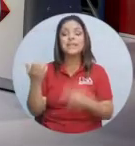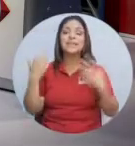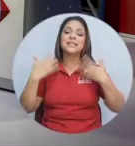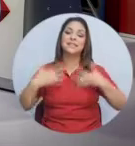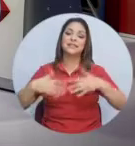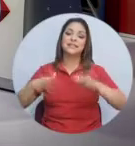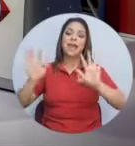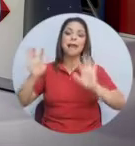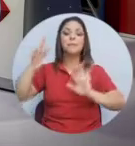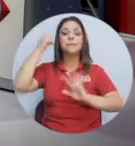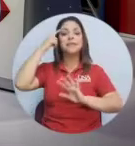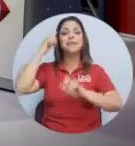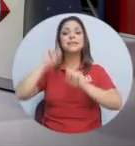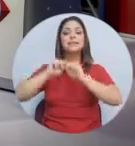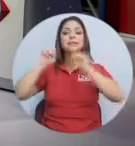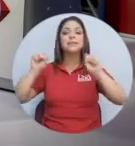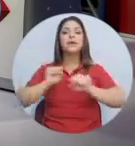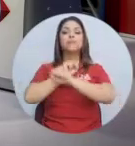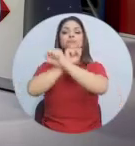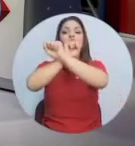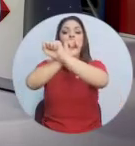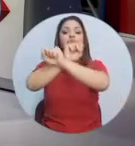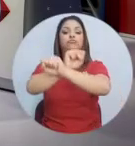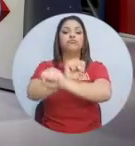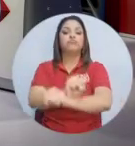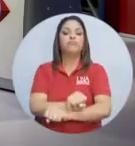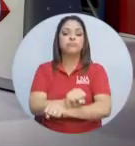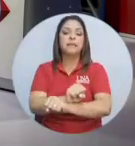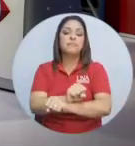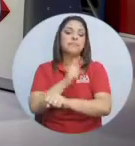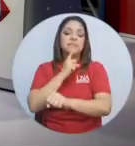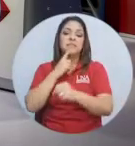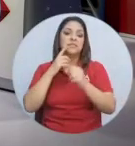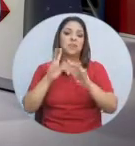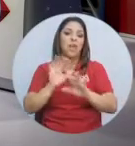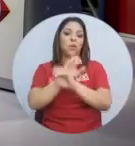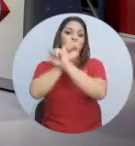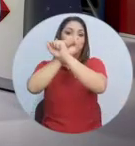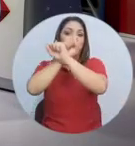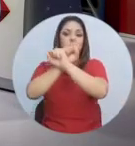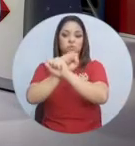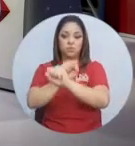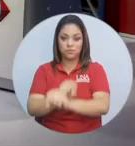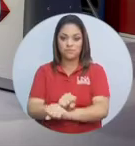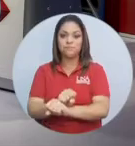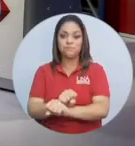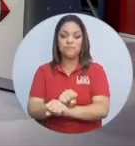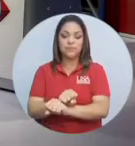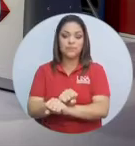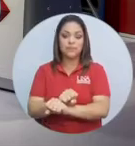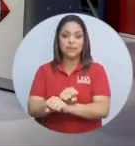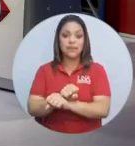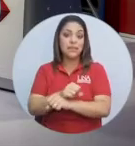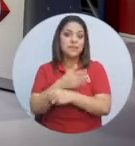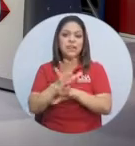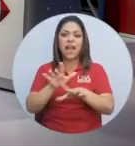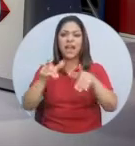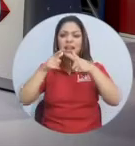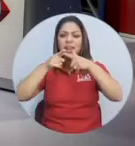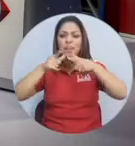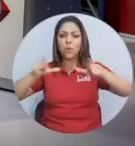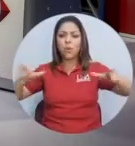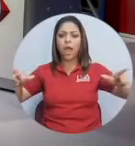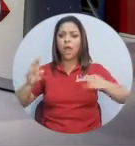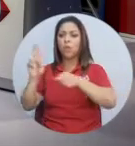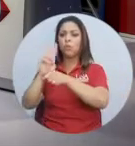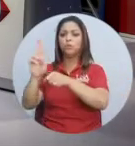lo dice usted, de un sistema, ¿verdad?, en el que así se tratan, ¿verdad? Incluso el lenguaje que utilizan